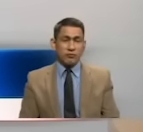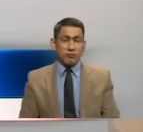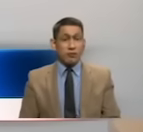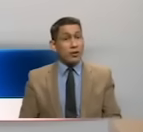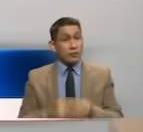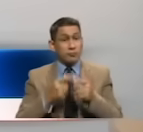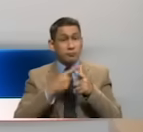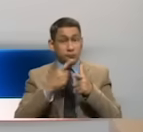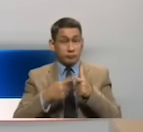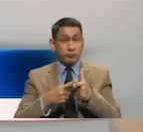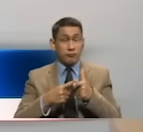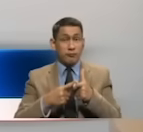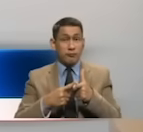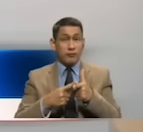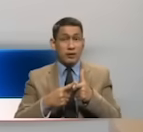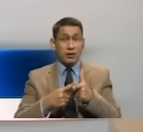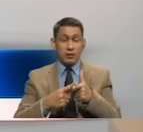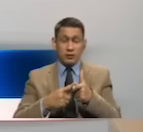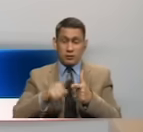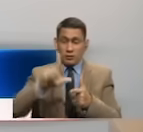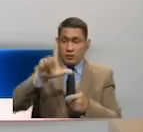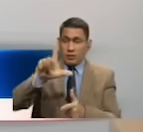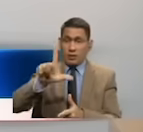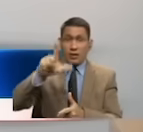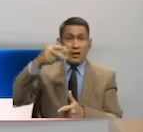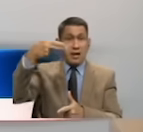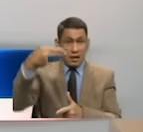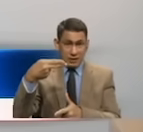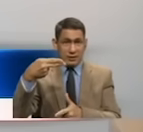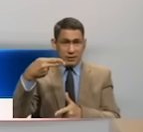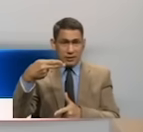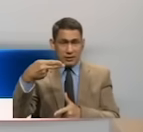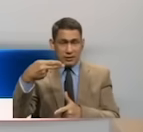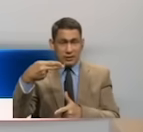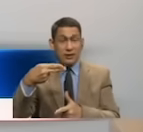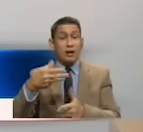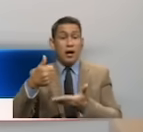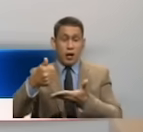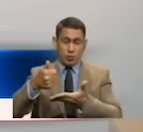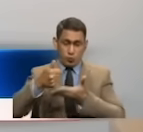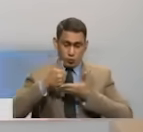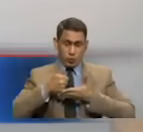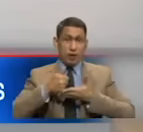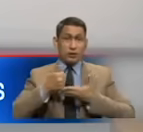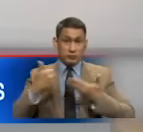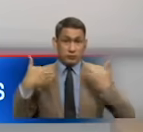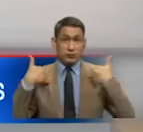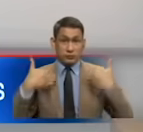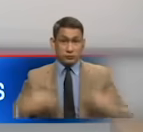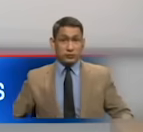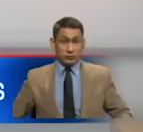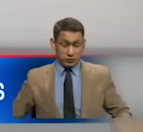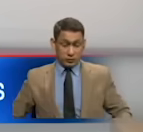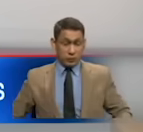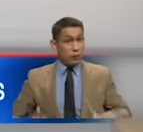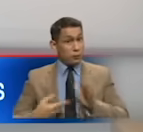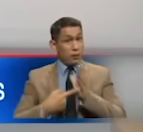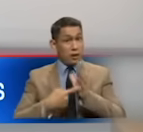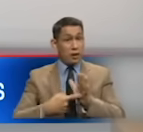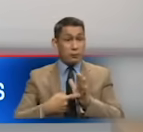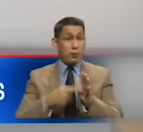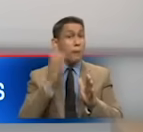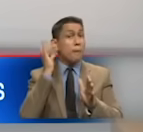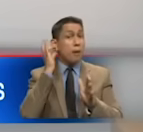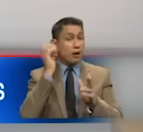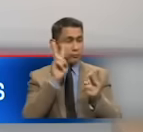que se llama LH, que lo que hace es que se libere el óvulo. Entonces, si es que no tomamos este medicamento, no va a ocurrir este